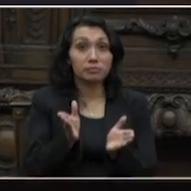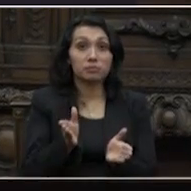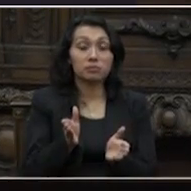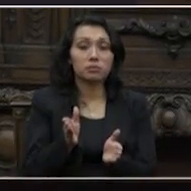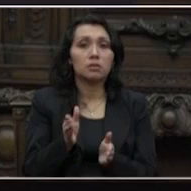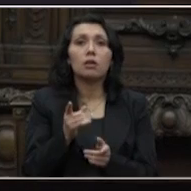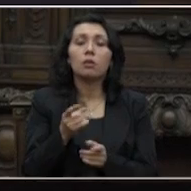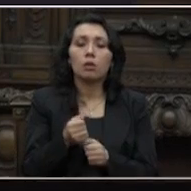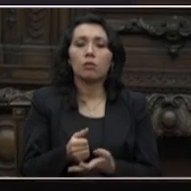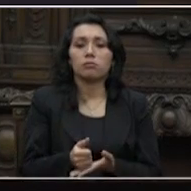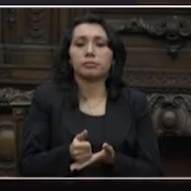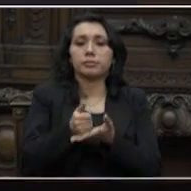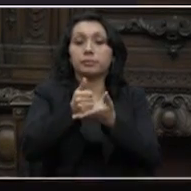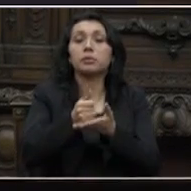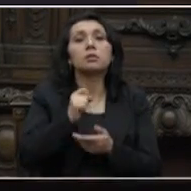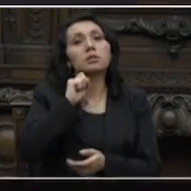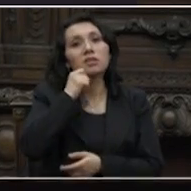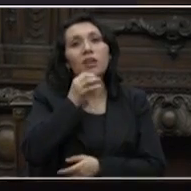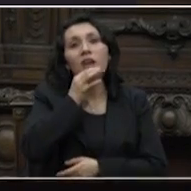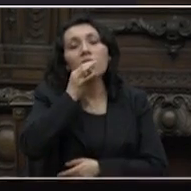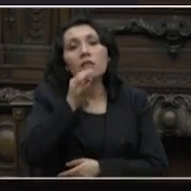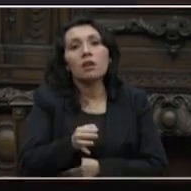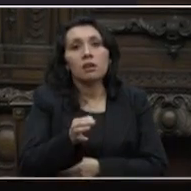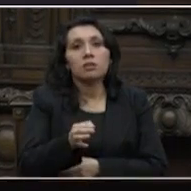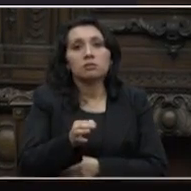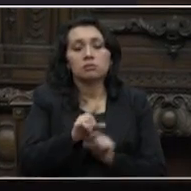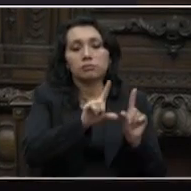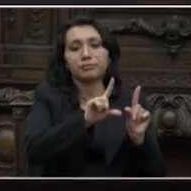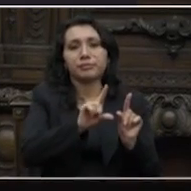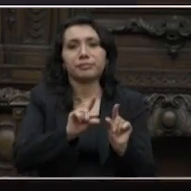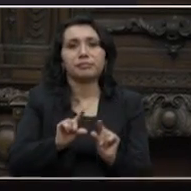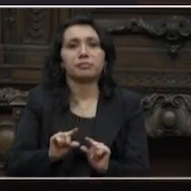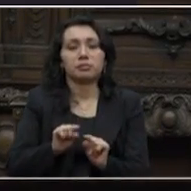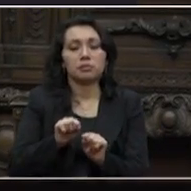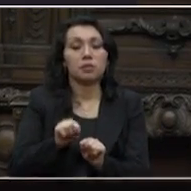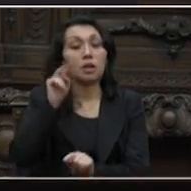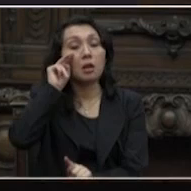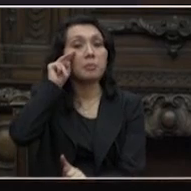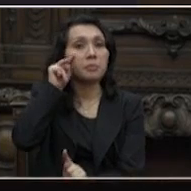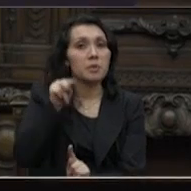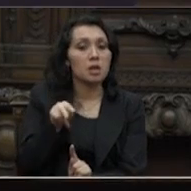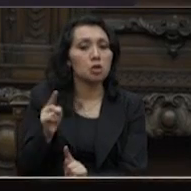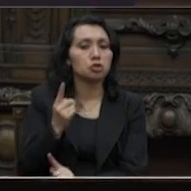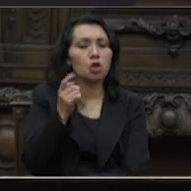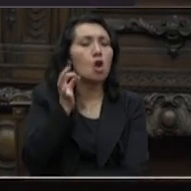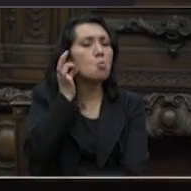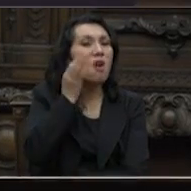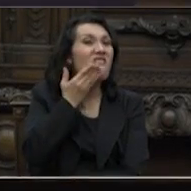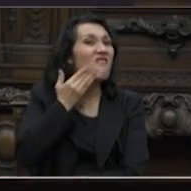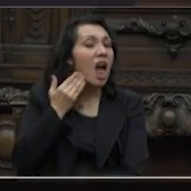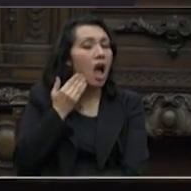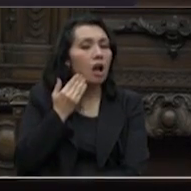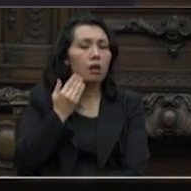donde va a reivindicar que se está reduciendo la mirada a solo mujeres